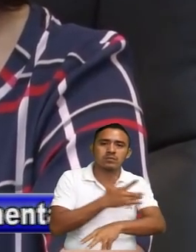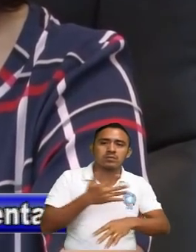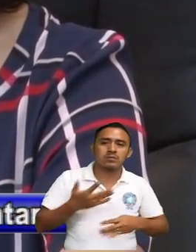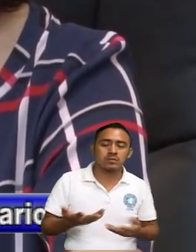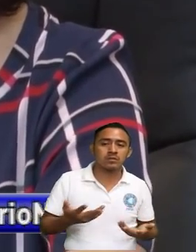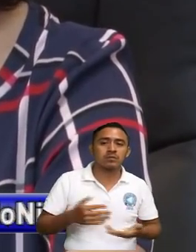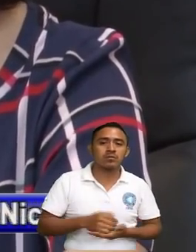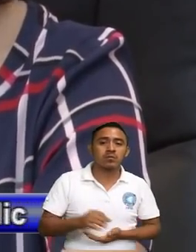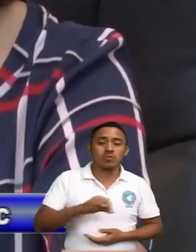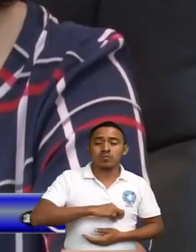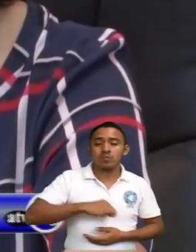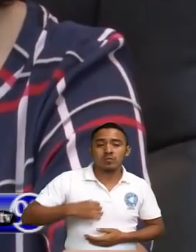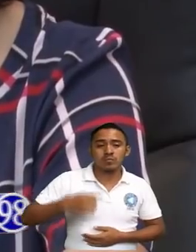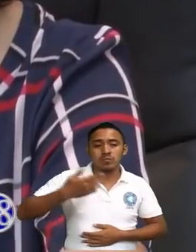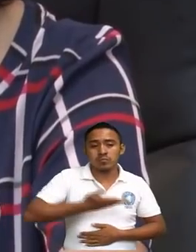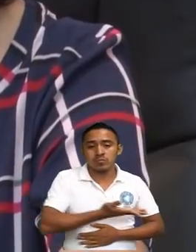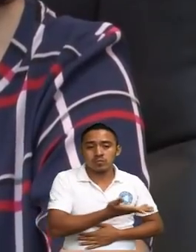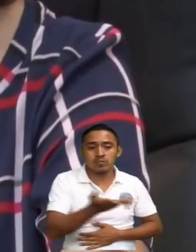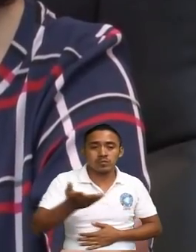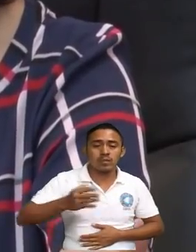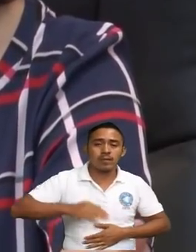ellos, porque de verdad